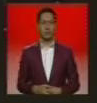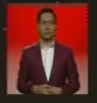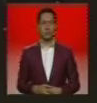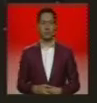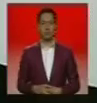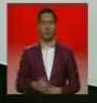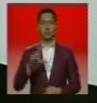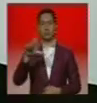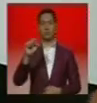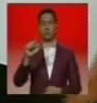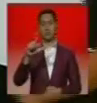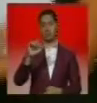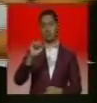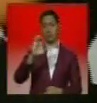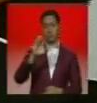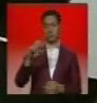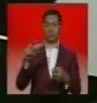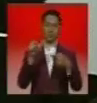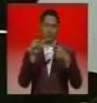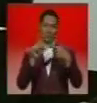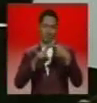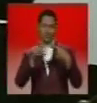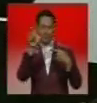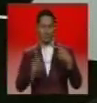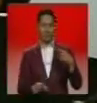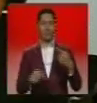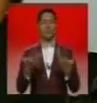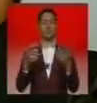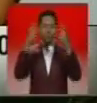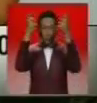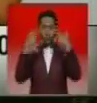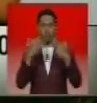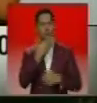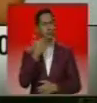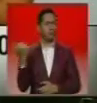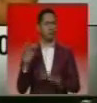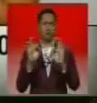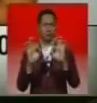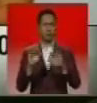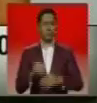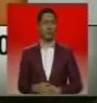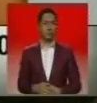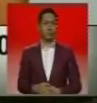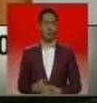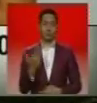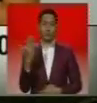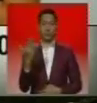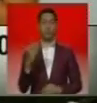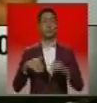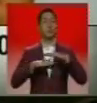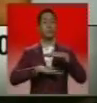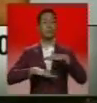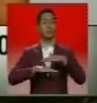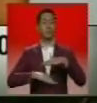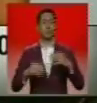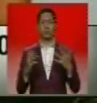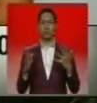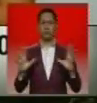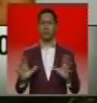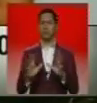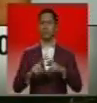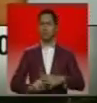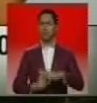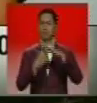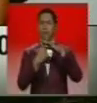Leslie Contreras, quien fue la mejor estudiante graduada de entre 5.000 compañeros en el plan piloto del bachillerato intensivo,